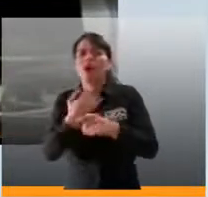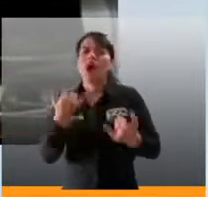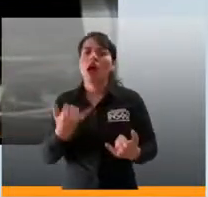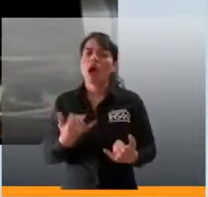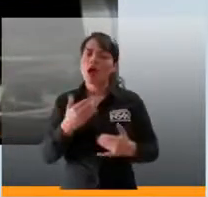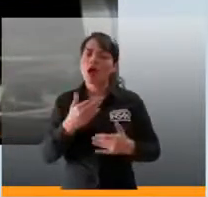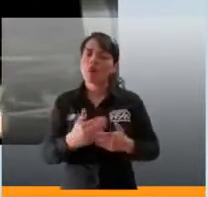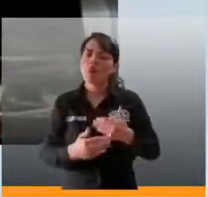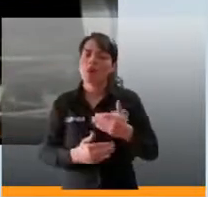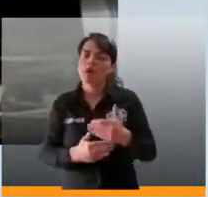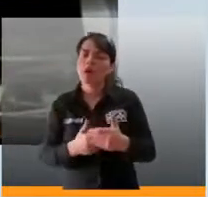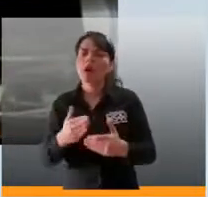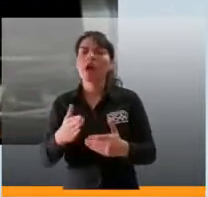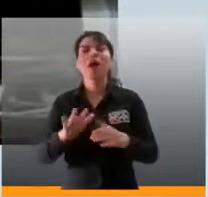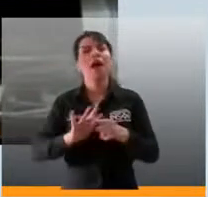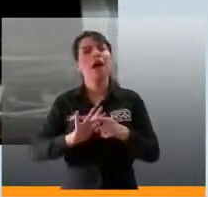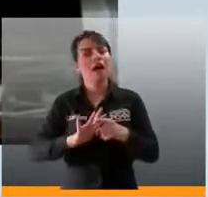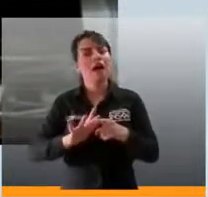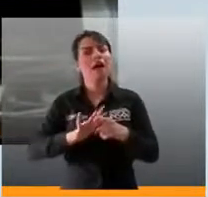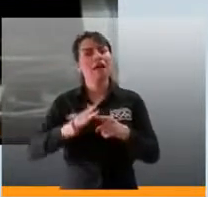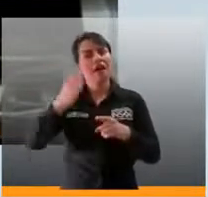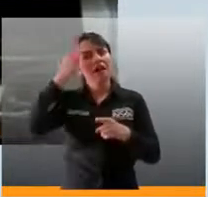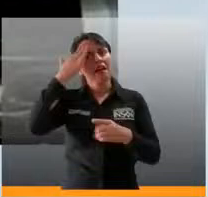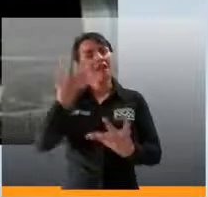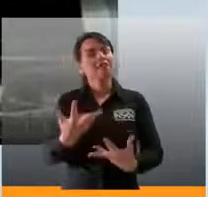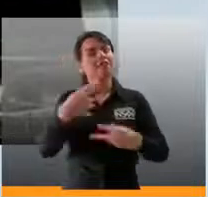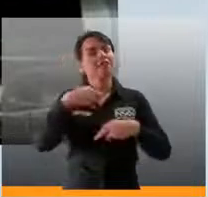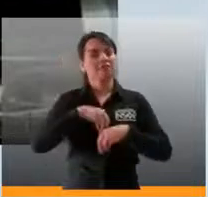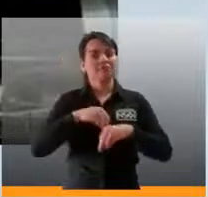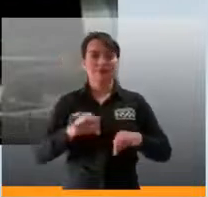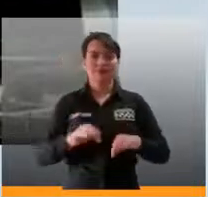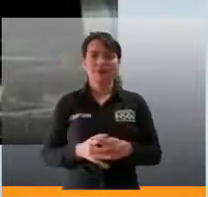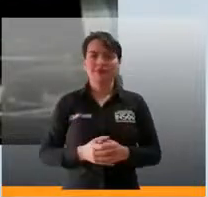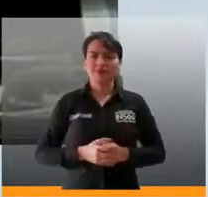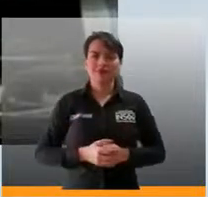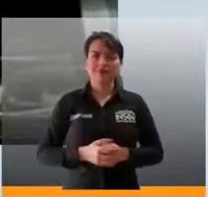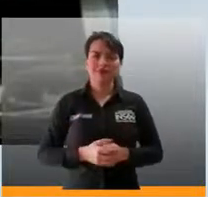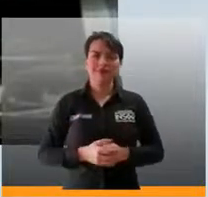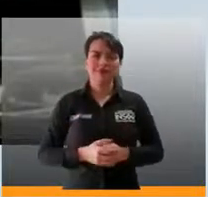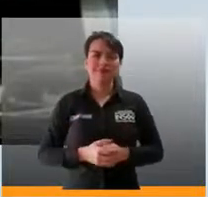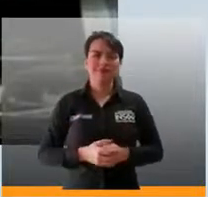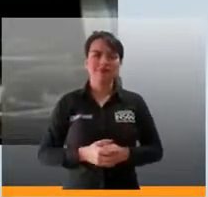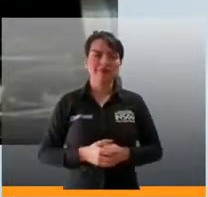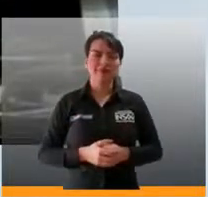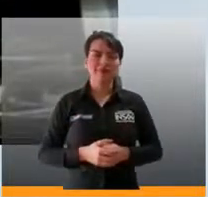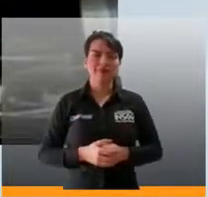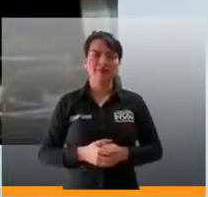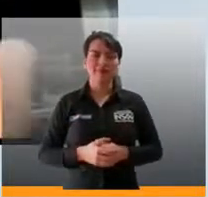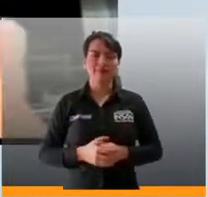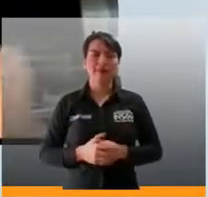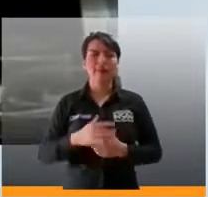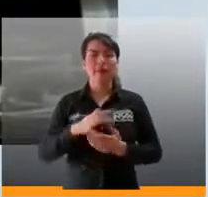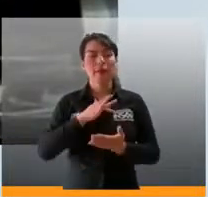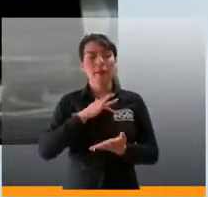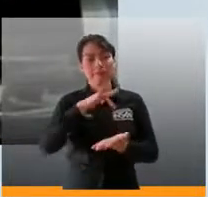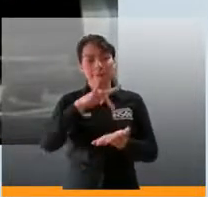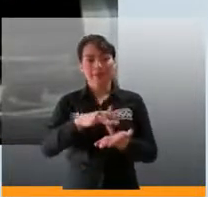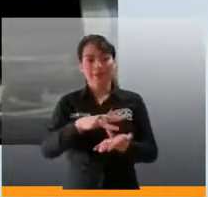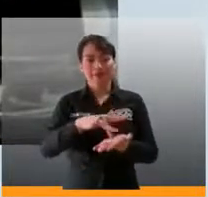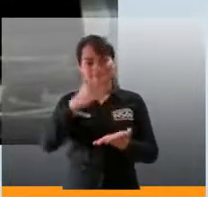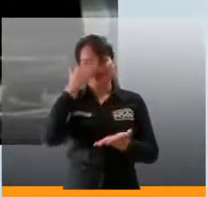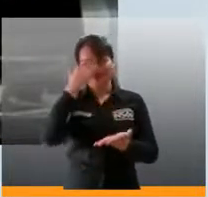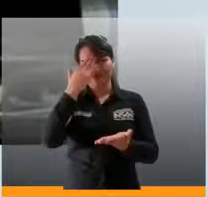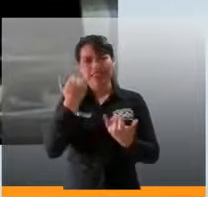una manera muy profesional y muy competente. La presencialidad restringida a la que